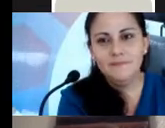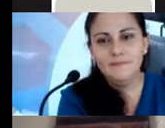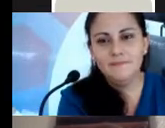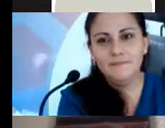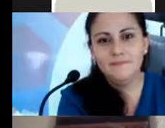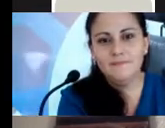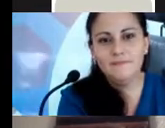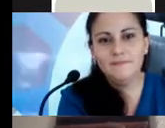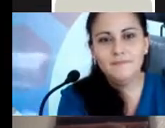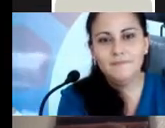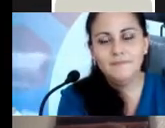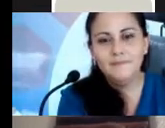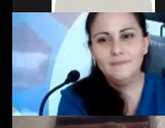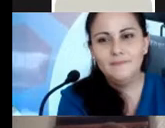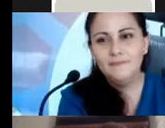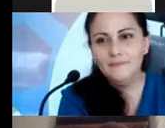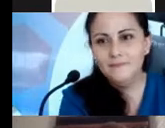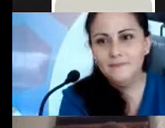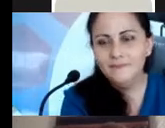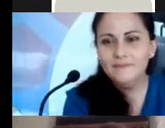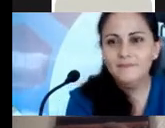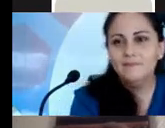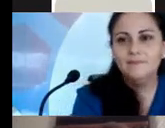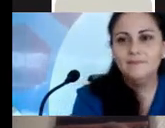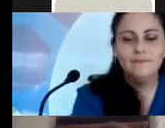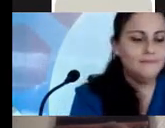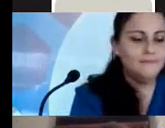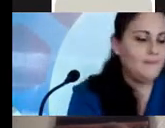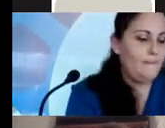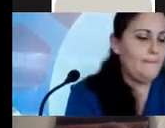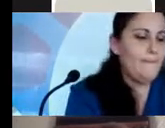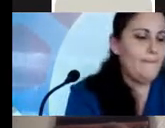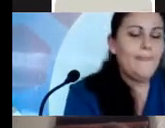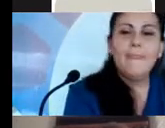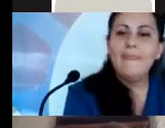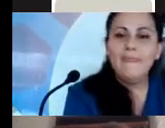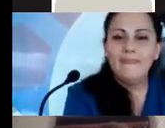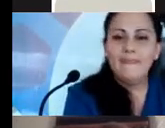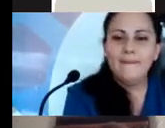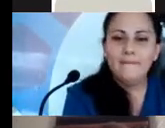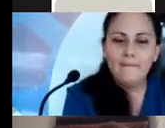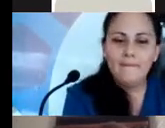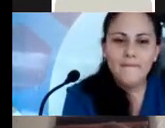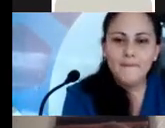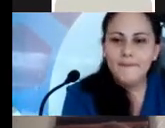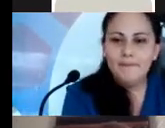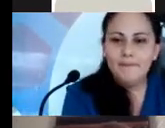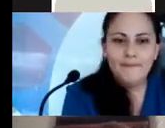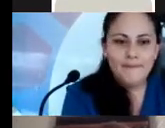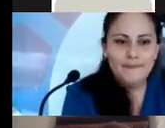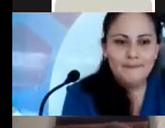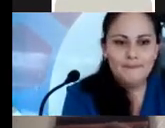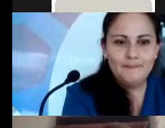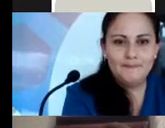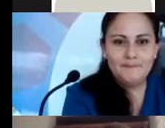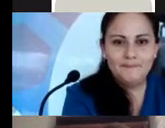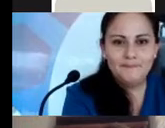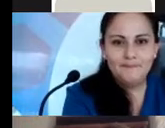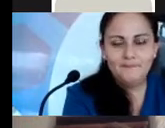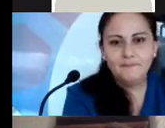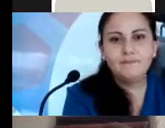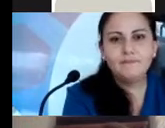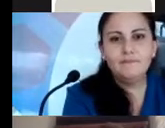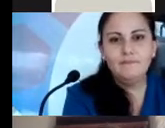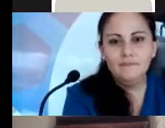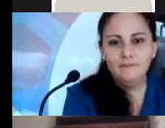muy bien. Así que bueno, voy adelante con la presentación. Perdonen que vamos a ver si esto funciona. No me pasa la diapositiva. ¿Por